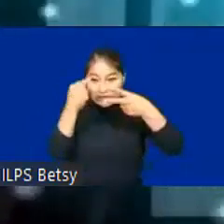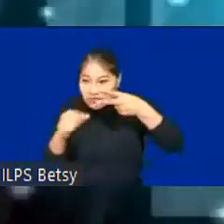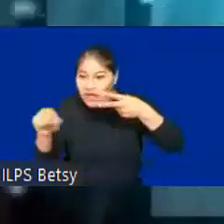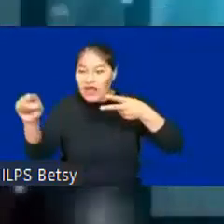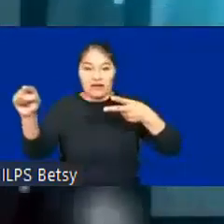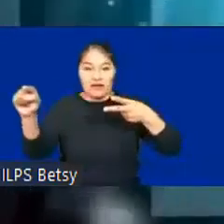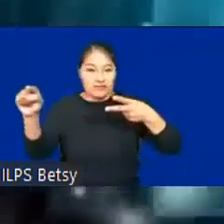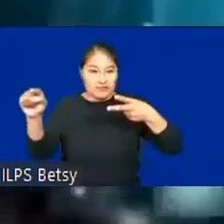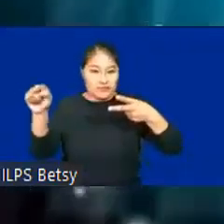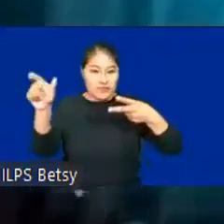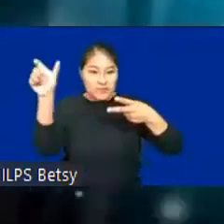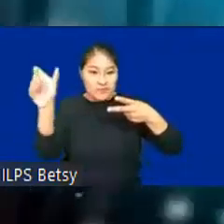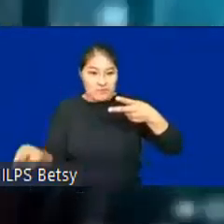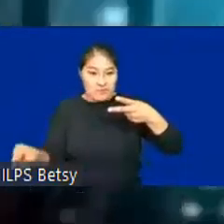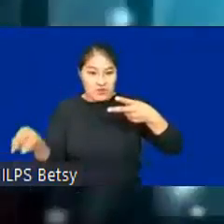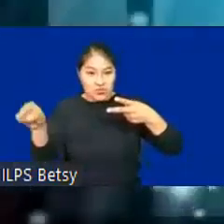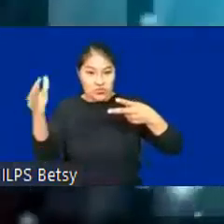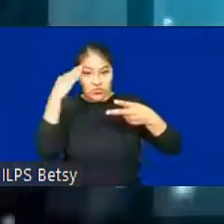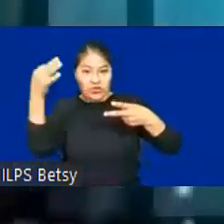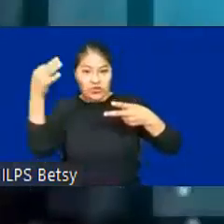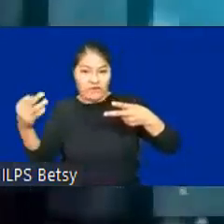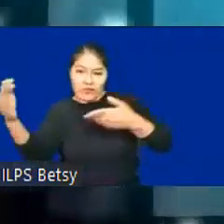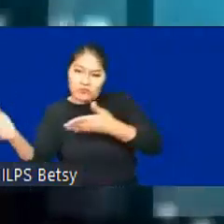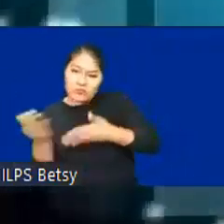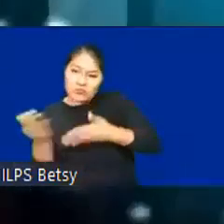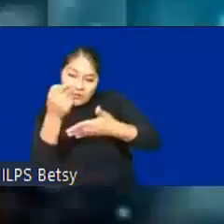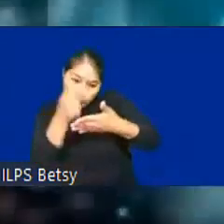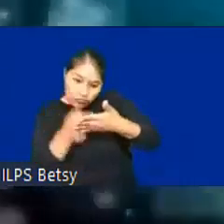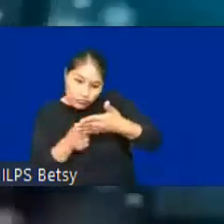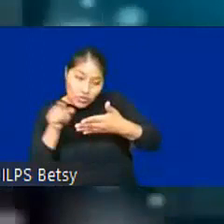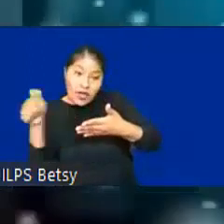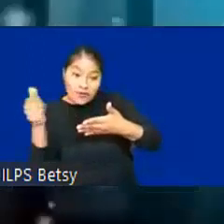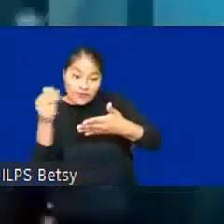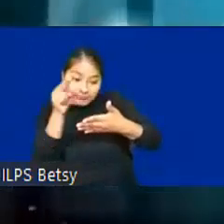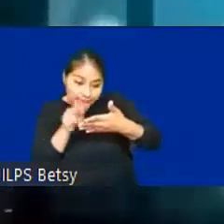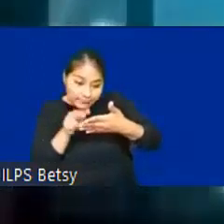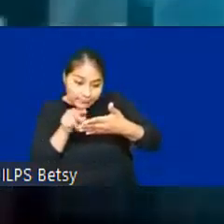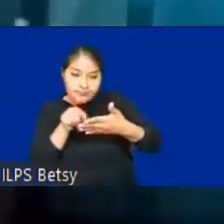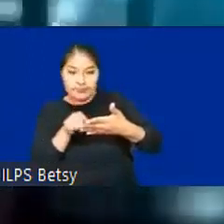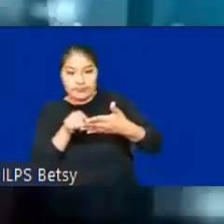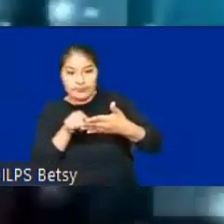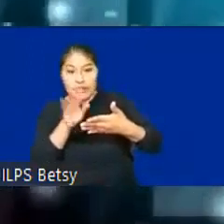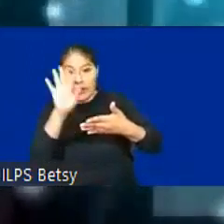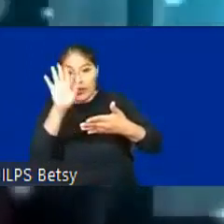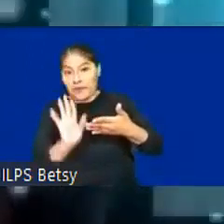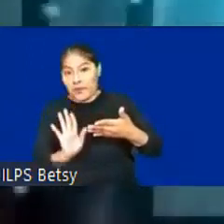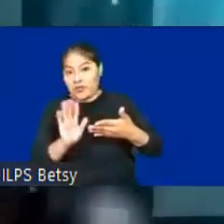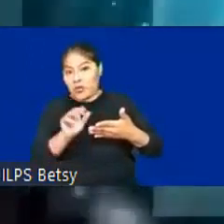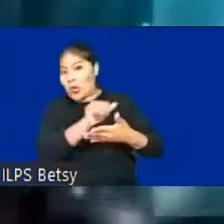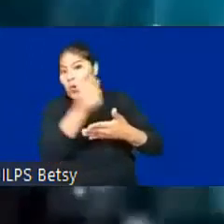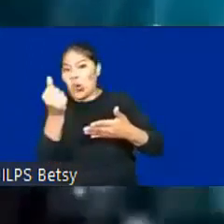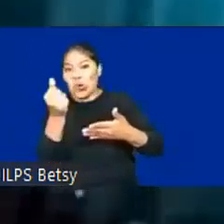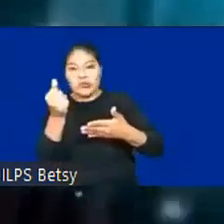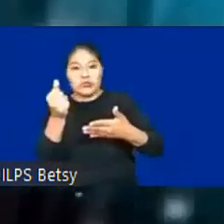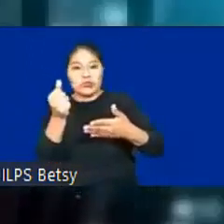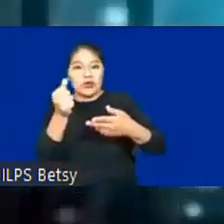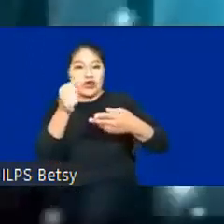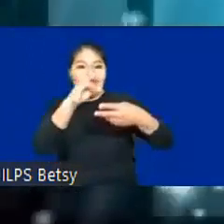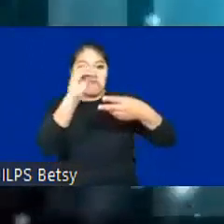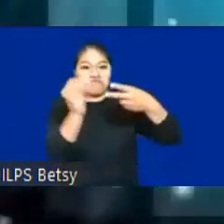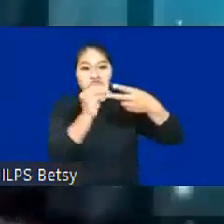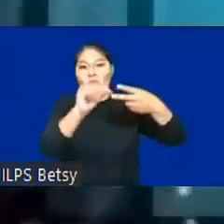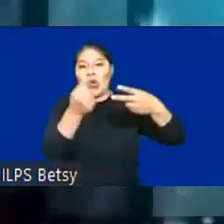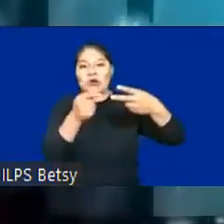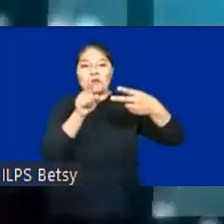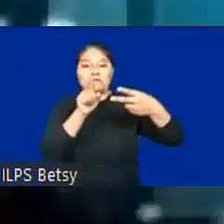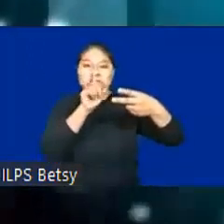a tomar conocimiento de esa notificación al 100%, porque podría ir a un spam, podría estar la casilla de correo